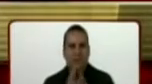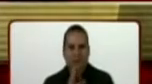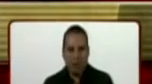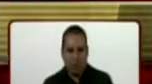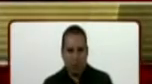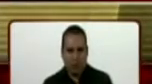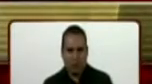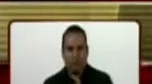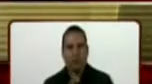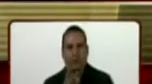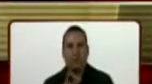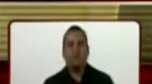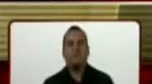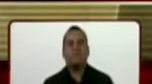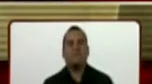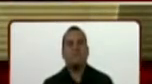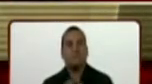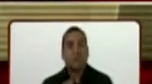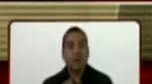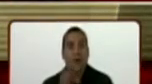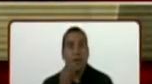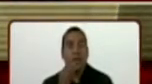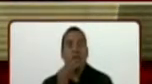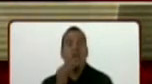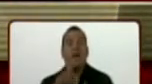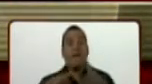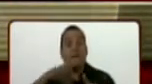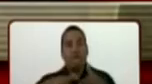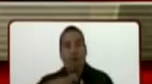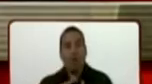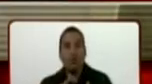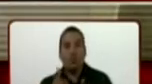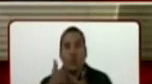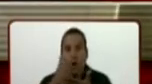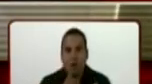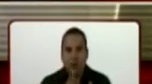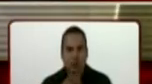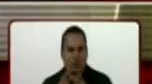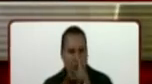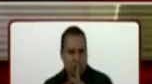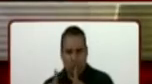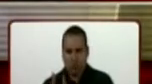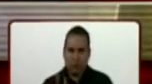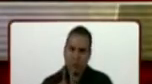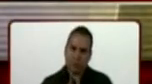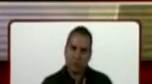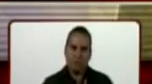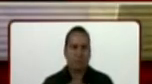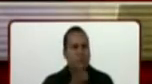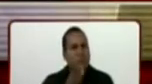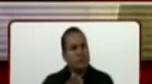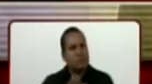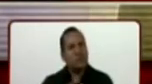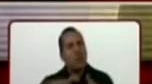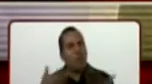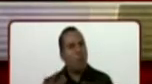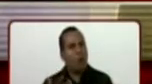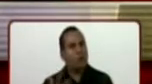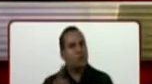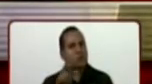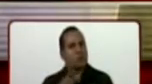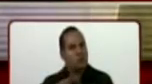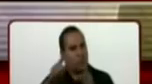pregunta. Ese expediente del voto asistido es algo que escuchamos elección tras elección cuando ocurren cosas